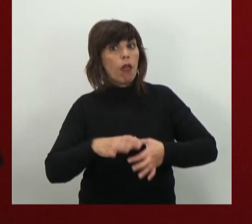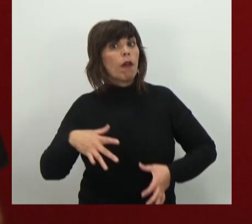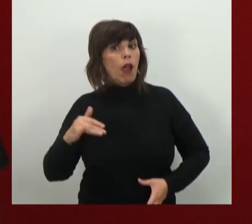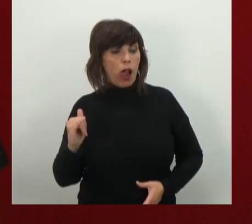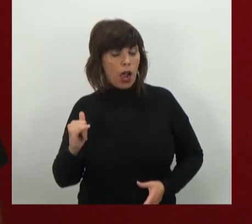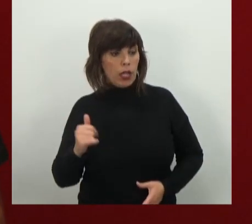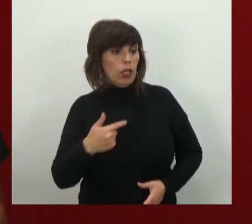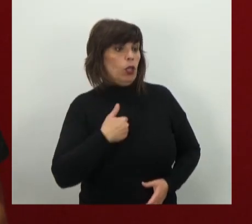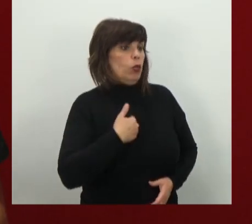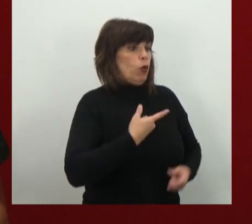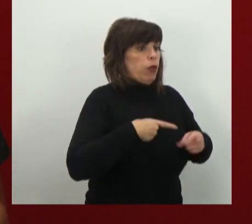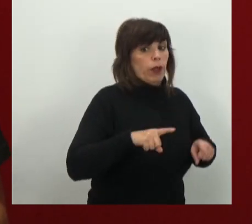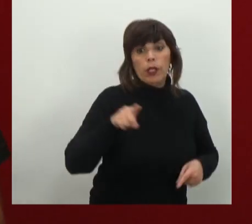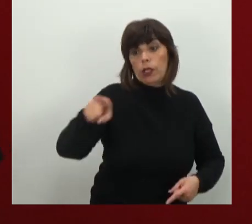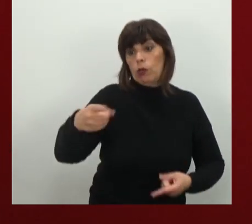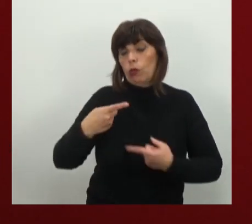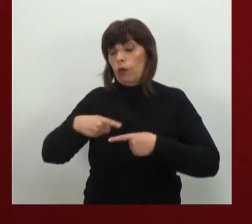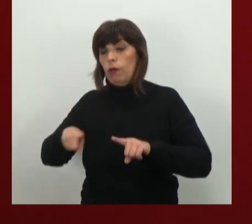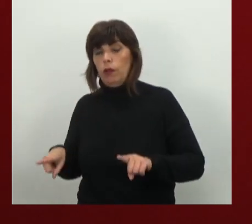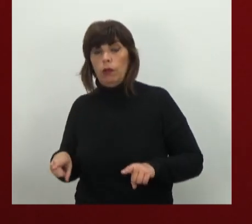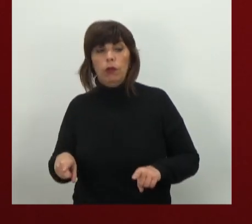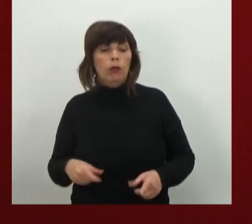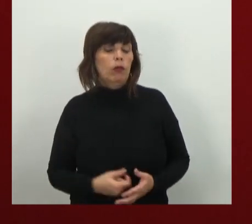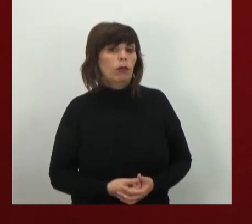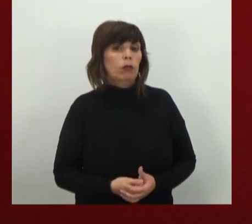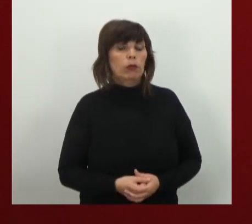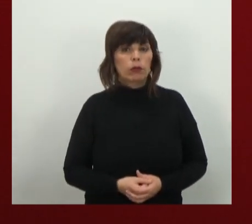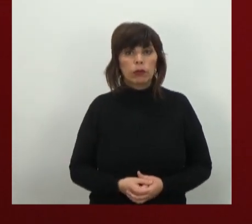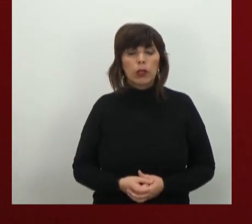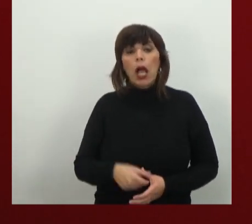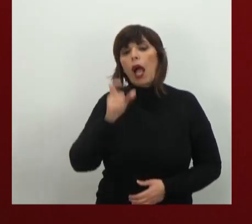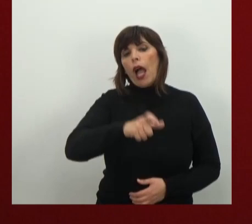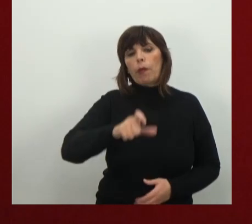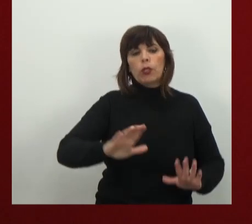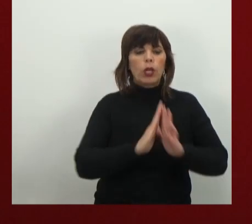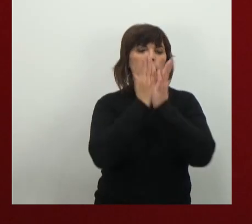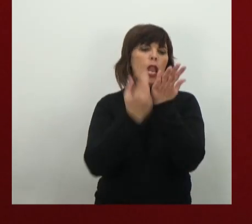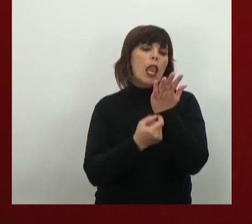Hay personas que leen 3 versículos, para ellos bastante.